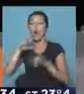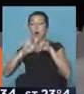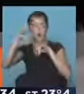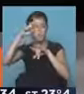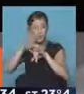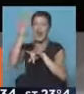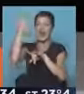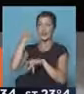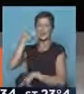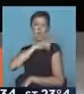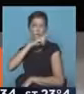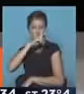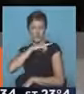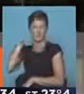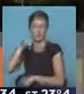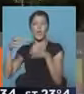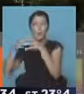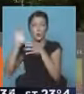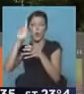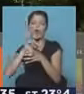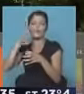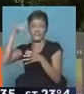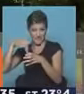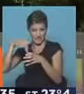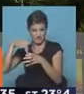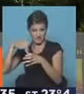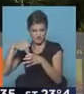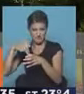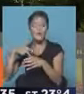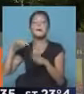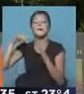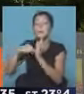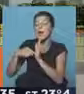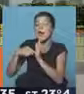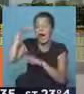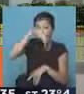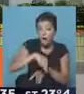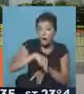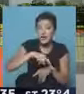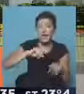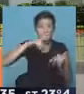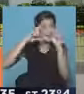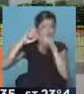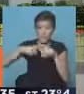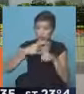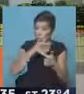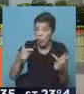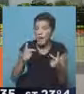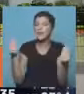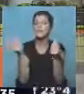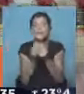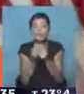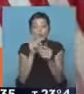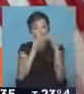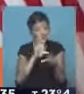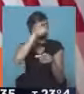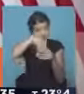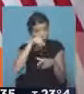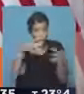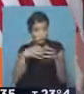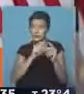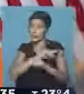de las fuerzas de la otan la falta de experiencia política es además una condición que comparten muchos de los asesores e